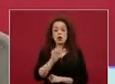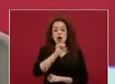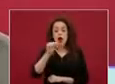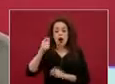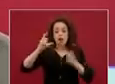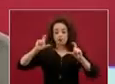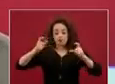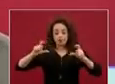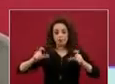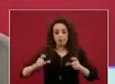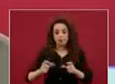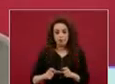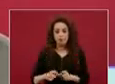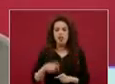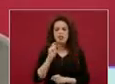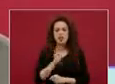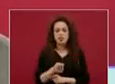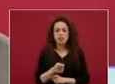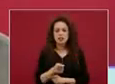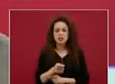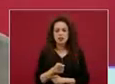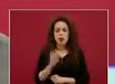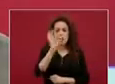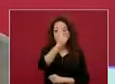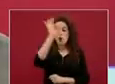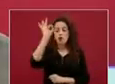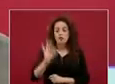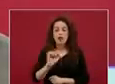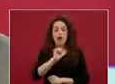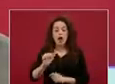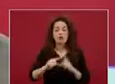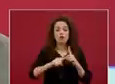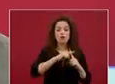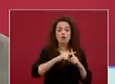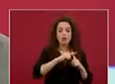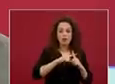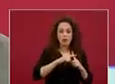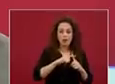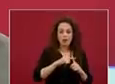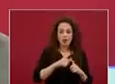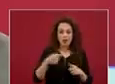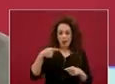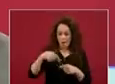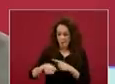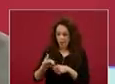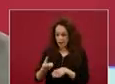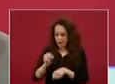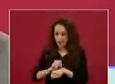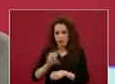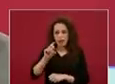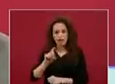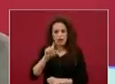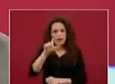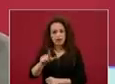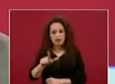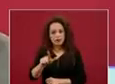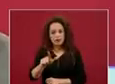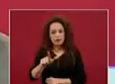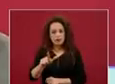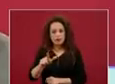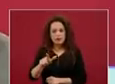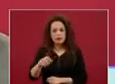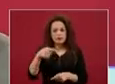descendente fue que el porcentaje de positividad, que al inicio de la semana 37 empezó